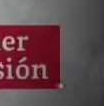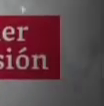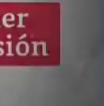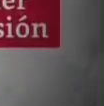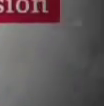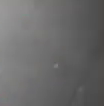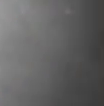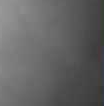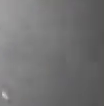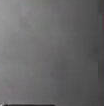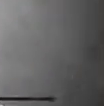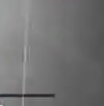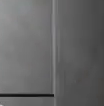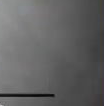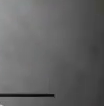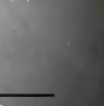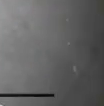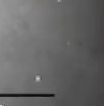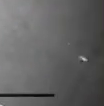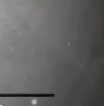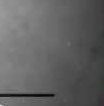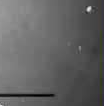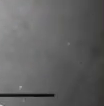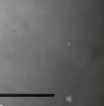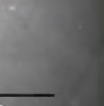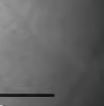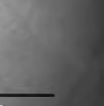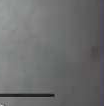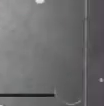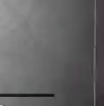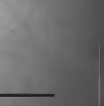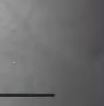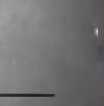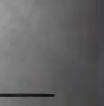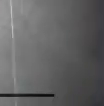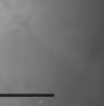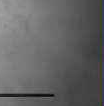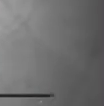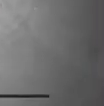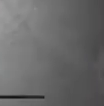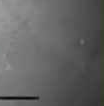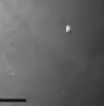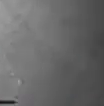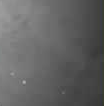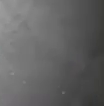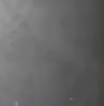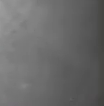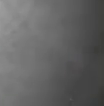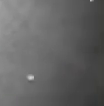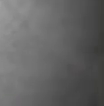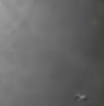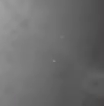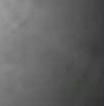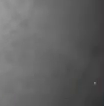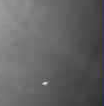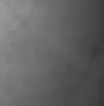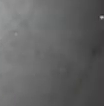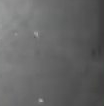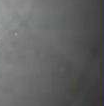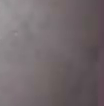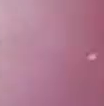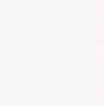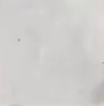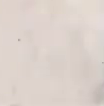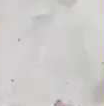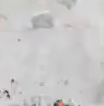de atraer inversión, precariza salarios y derechos laborales, degrada el sistema de pensiones y aumenta la